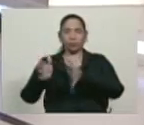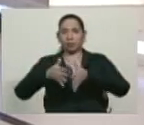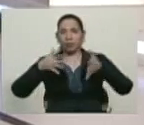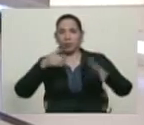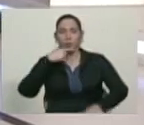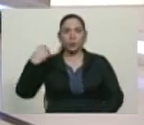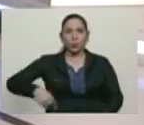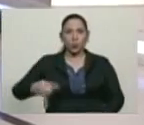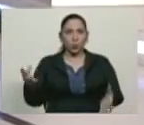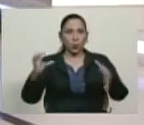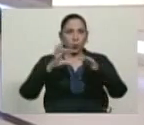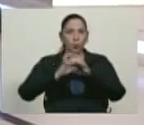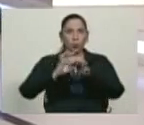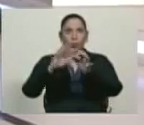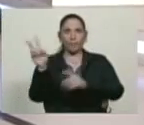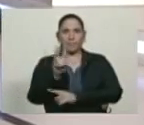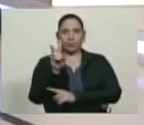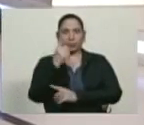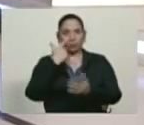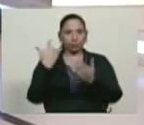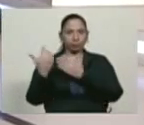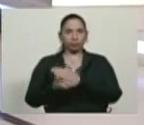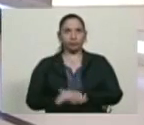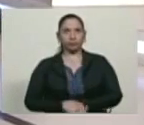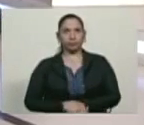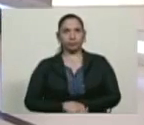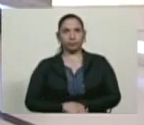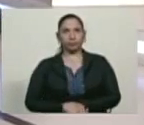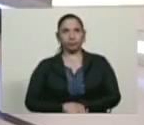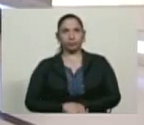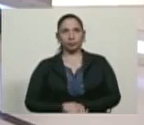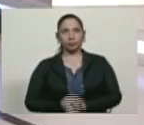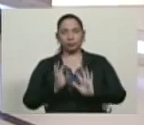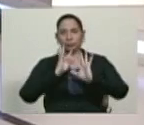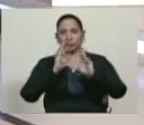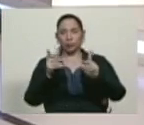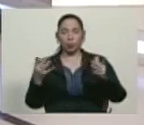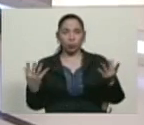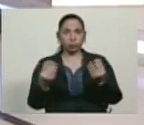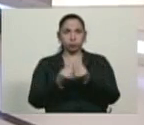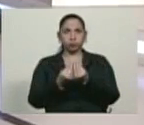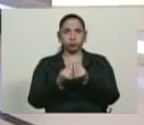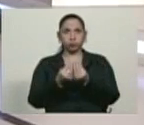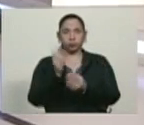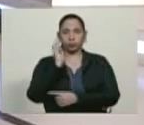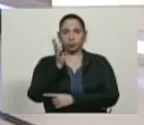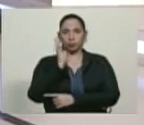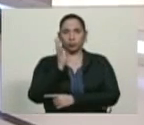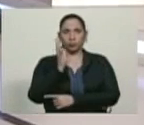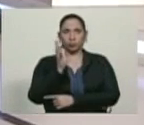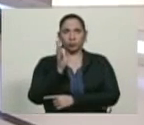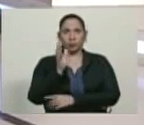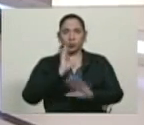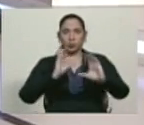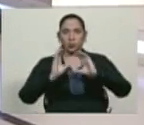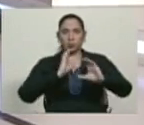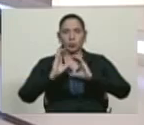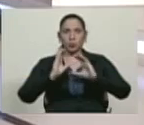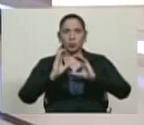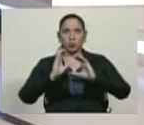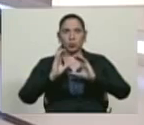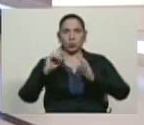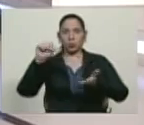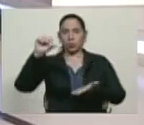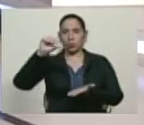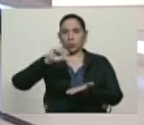euroasiático y aliado de Venezuela, Rusia, Sergei Lavrov. Ofrecen en conjunto una rueda de prensa a los medios de comunicación en la capital